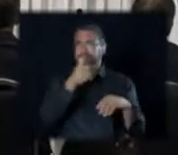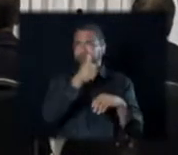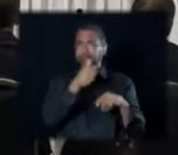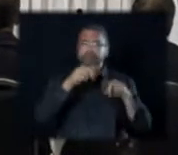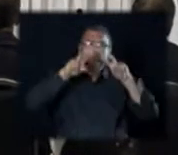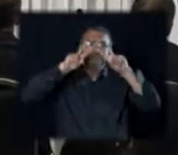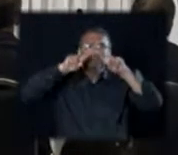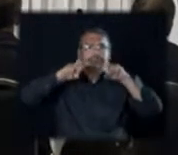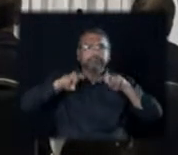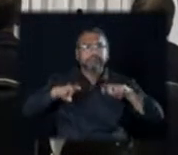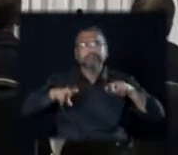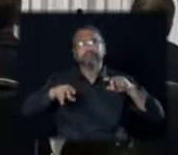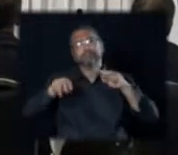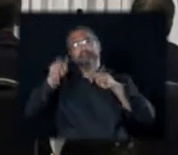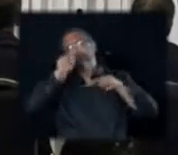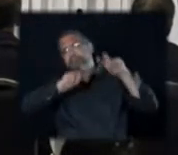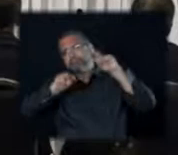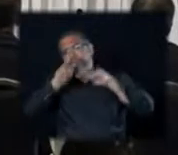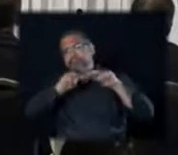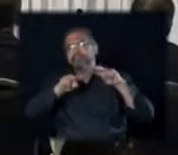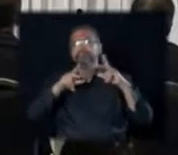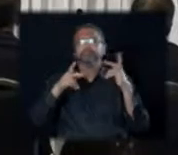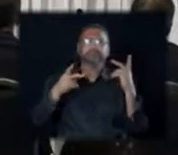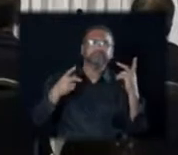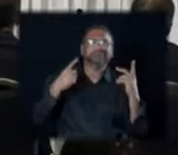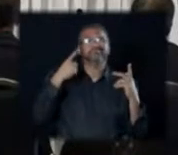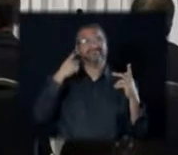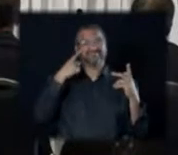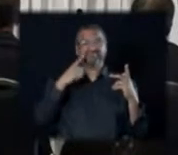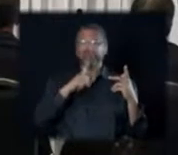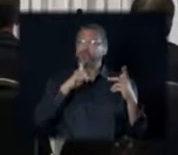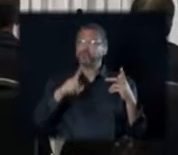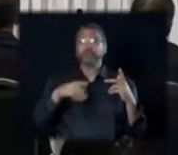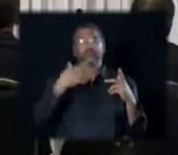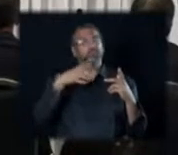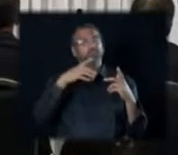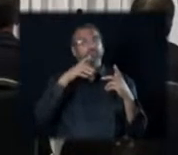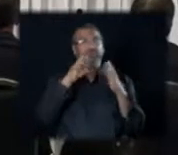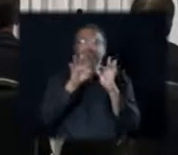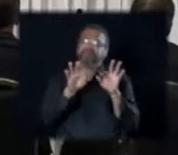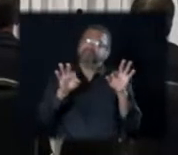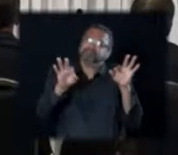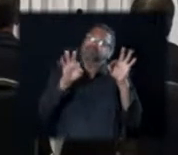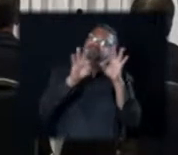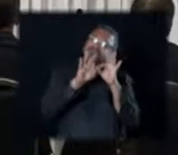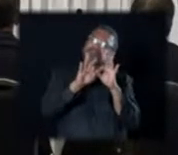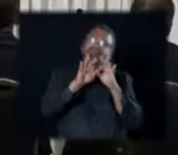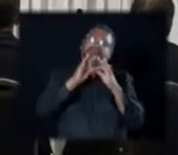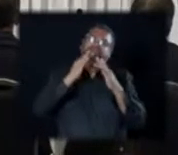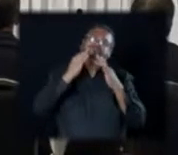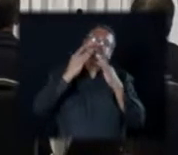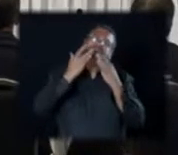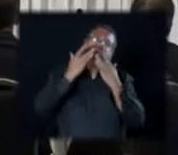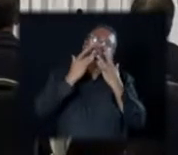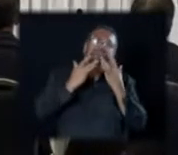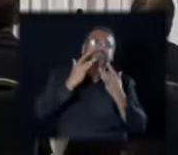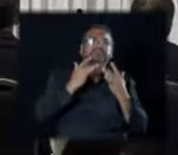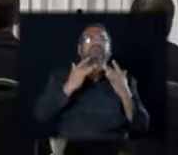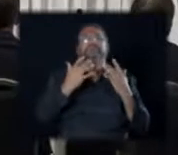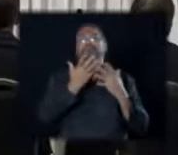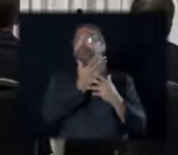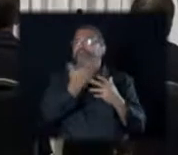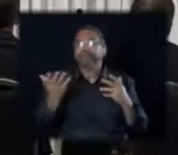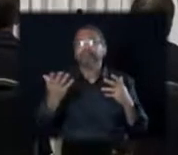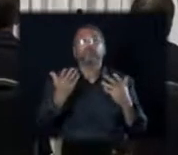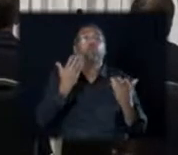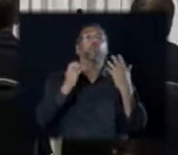muchas. ¿Ustedes han hecho algún tipo de análisis sobre si todas ellas son necesarias? ¿Qué han aprendido en el proceso que ustedes